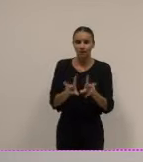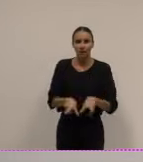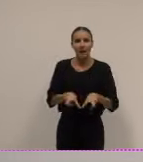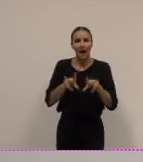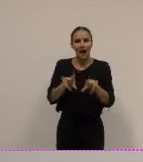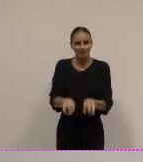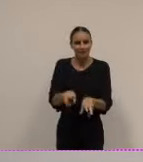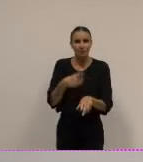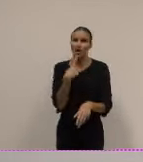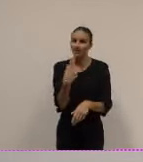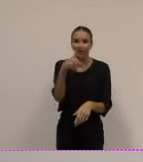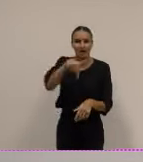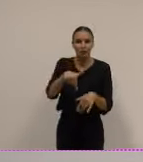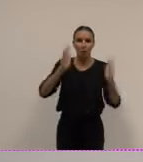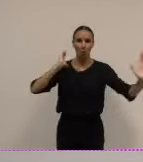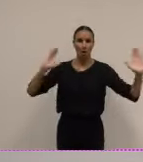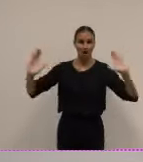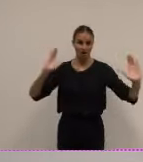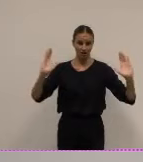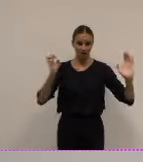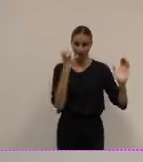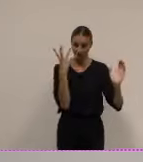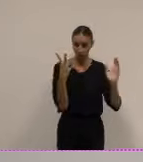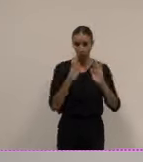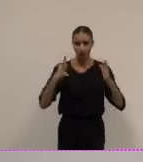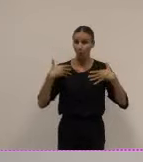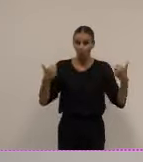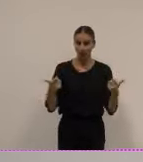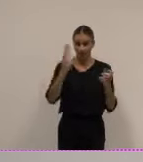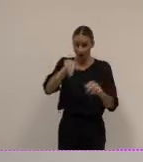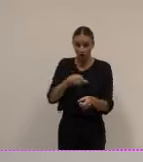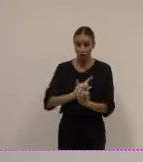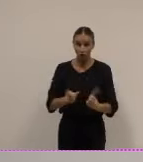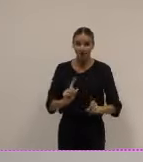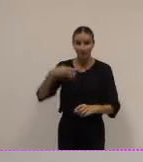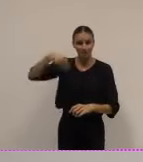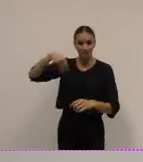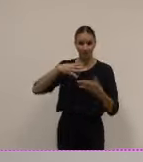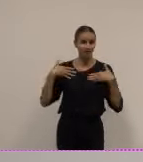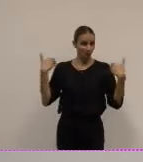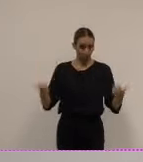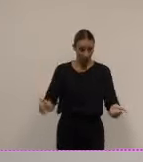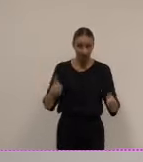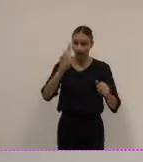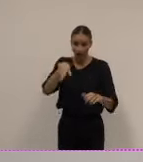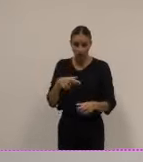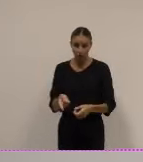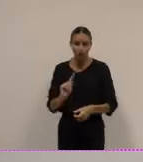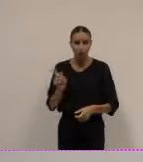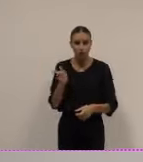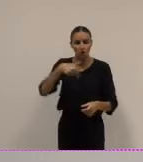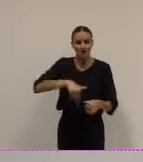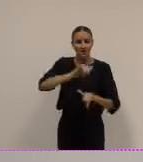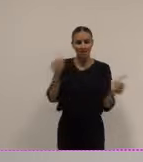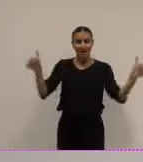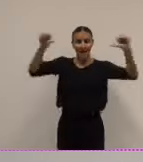legislatura cualquiera, ni por tanto una presidencia cualquiera. Hemos atravesado y continuamos intentando atravesar y superar la peor crisis,